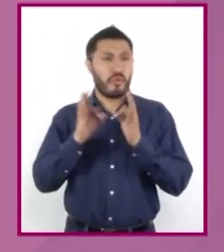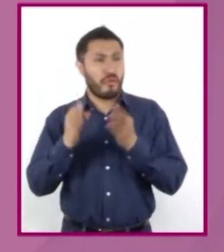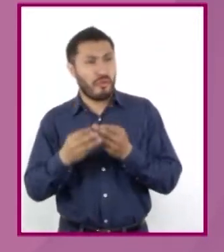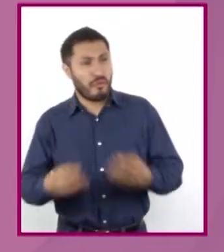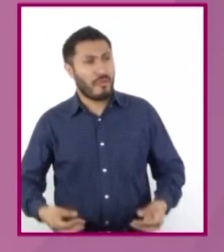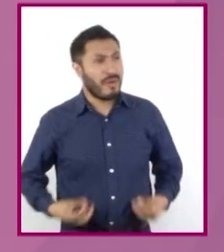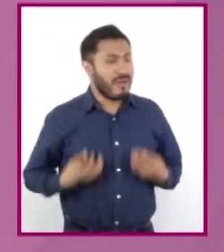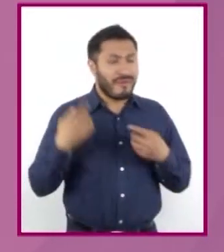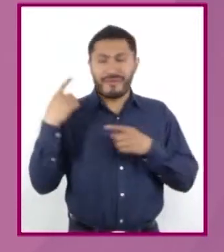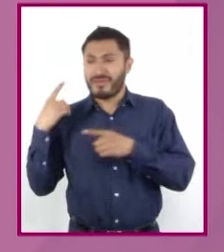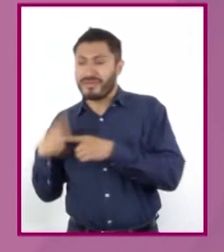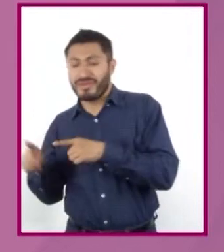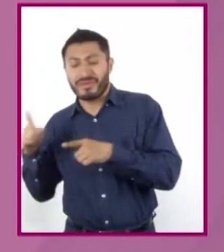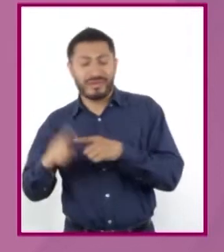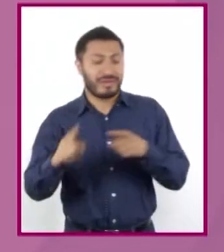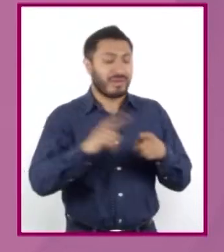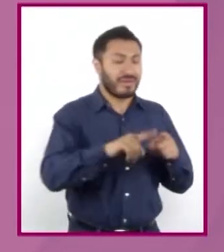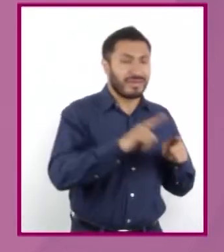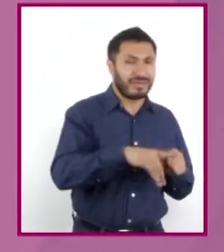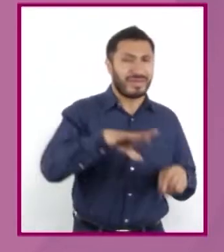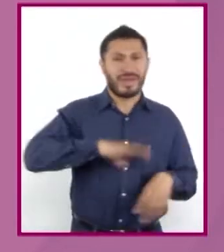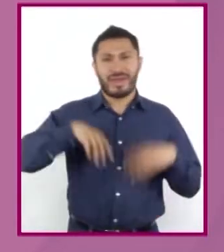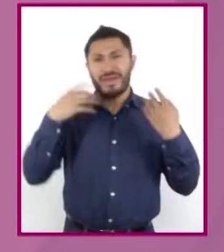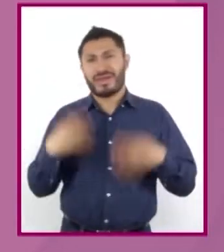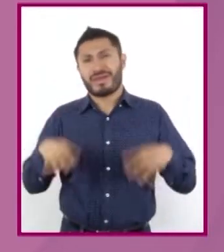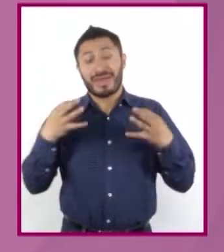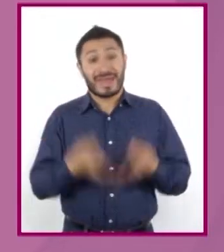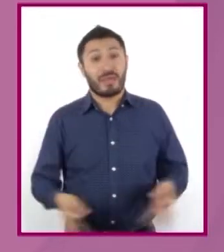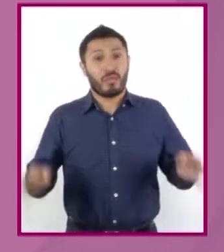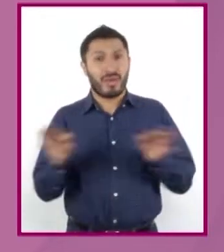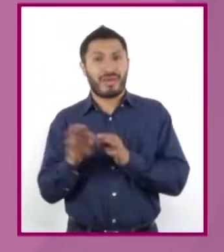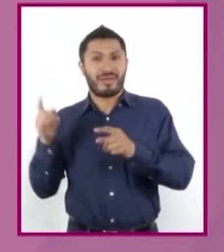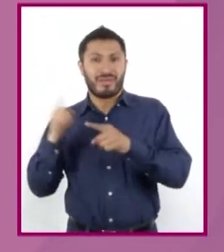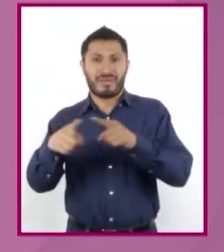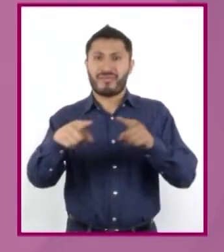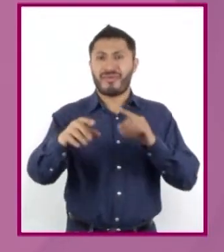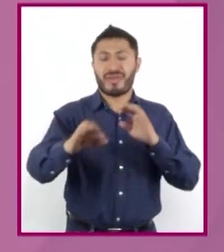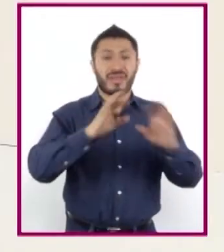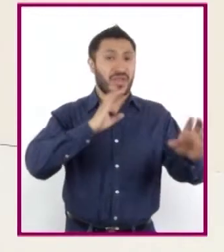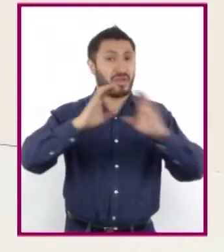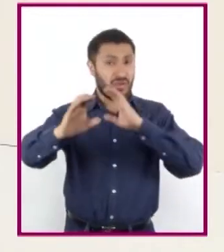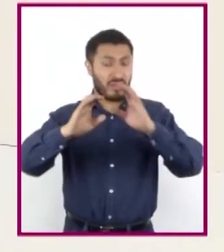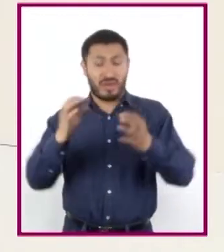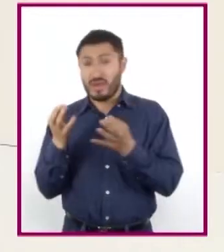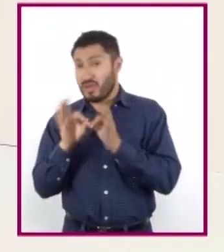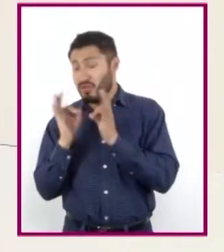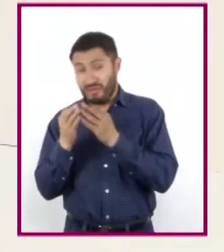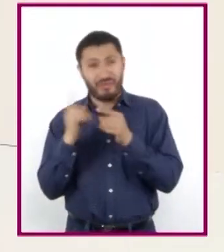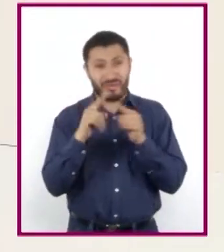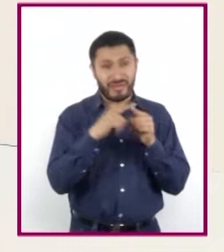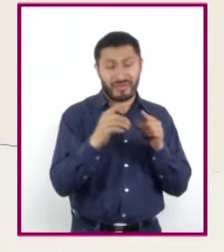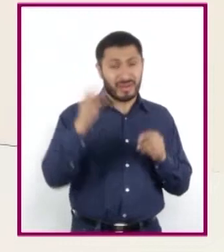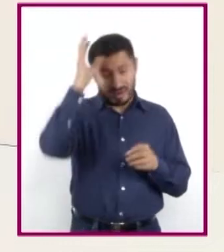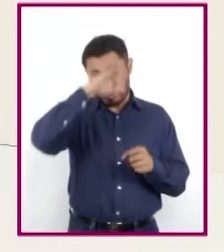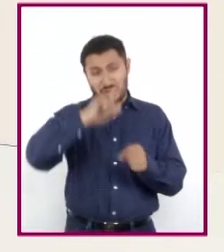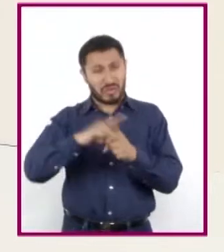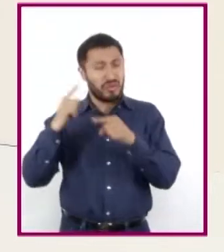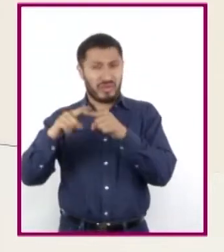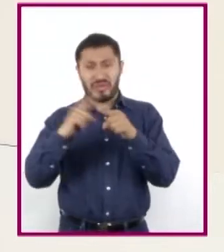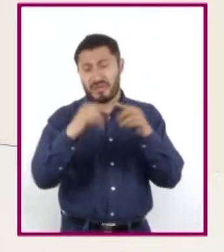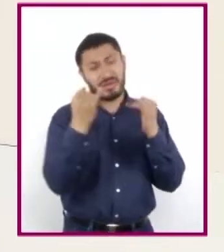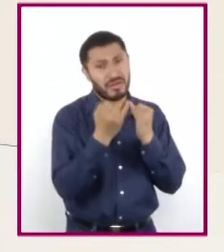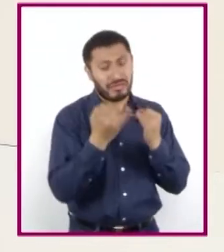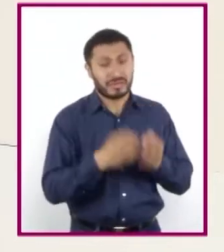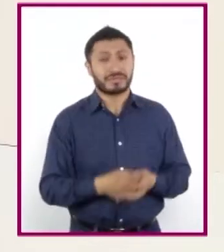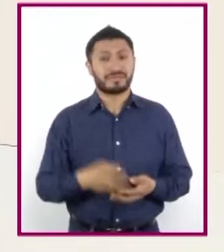distintas, marcadas por la influencia de diversos medios naturales y culturales. Por esos rasgos